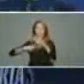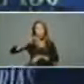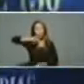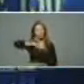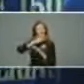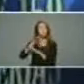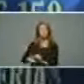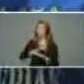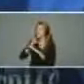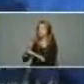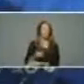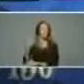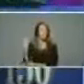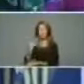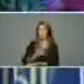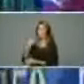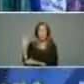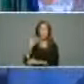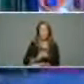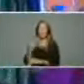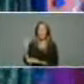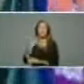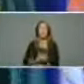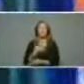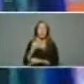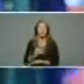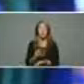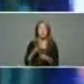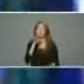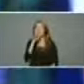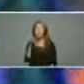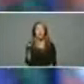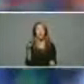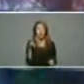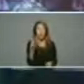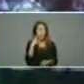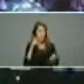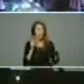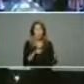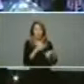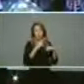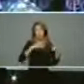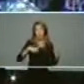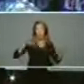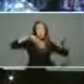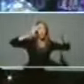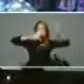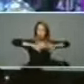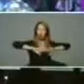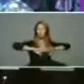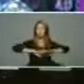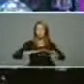debemos conservar los para cantarles esta